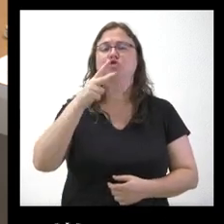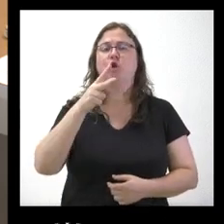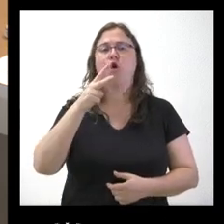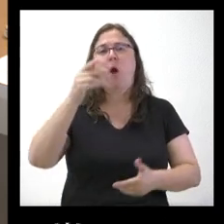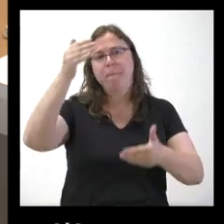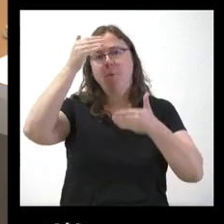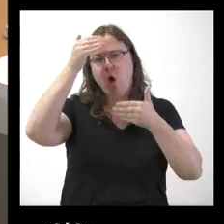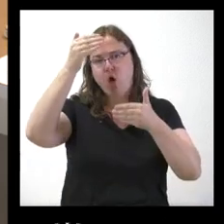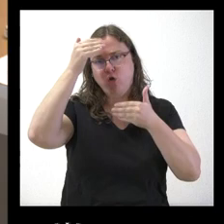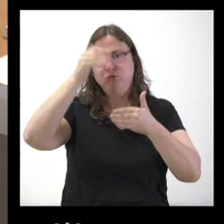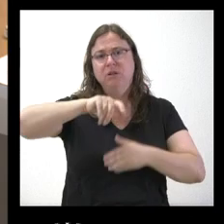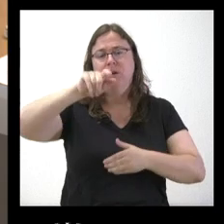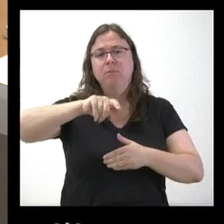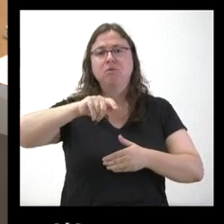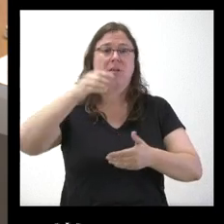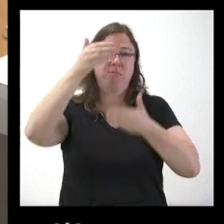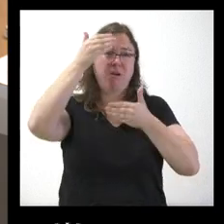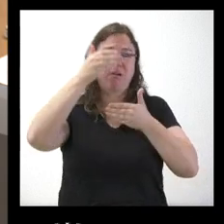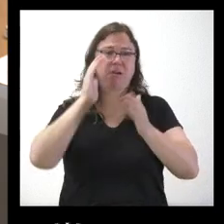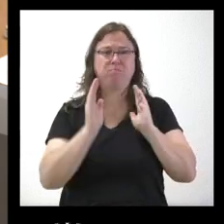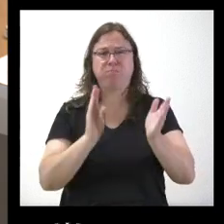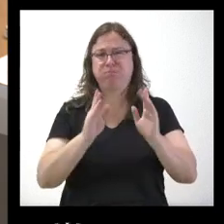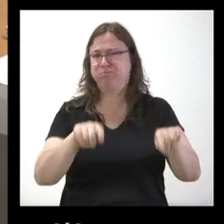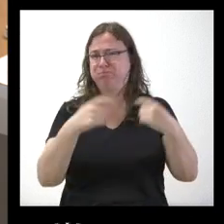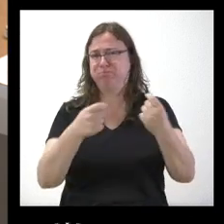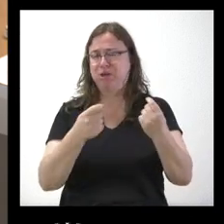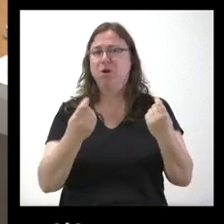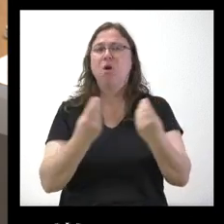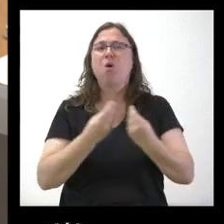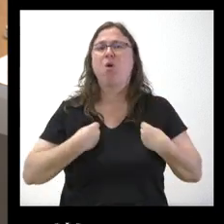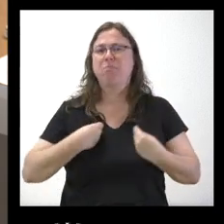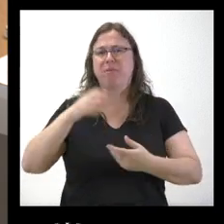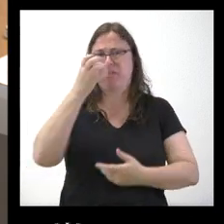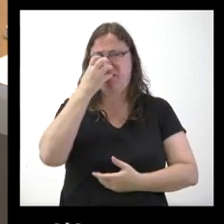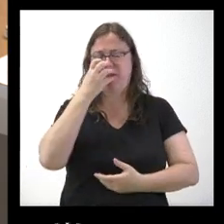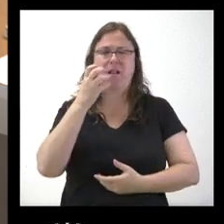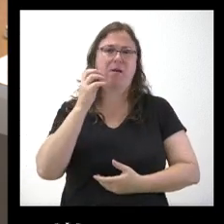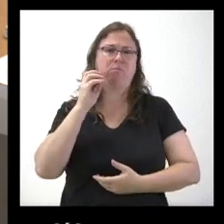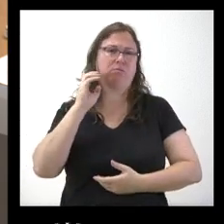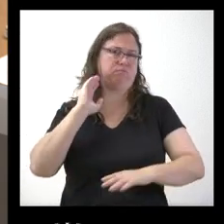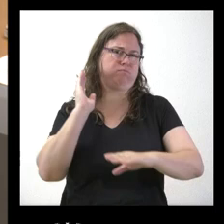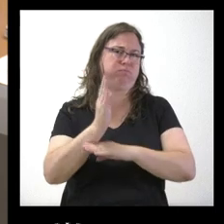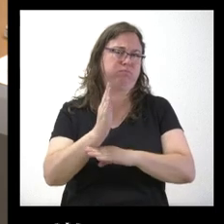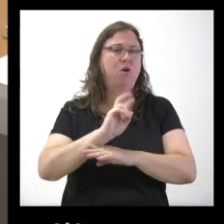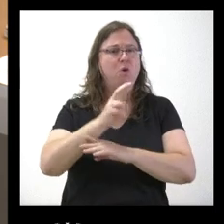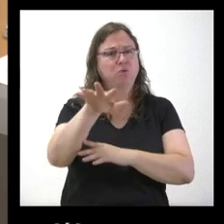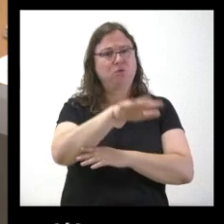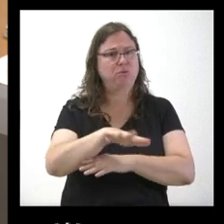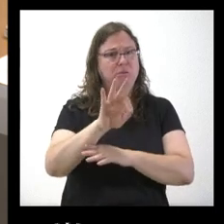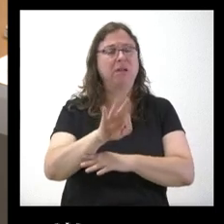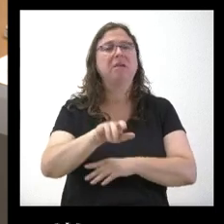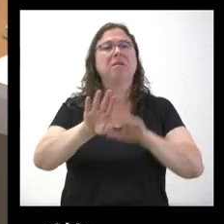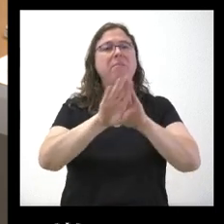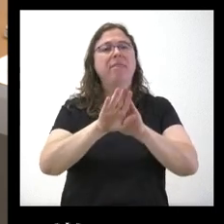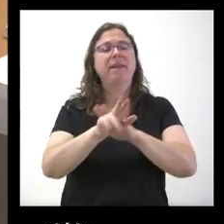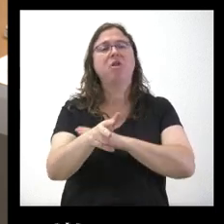la creciente población marroquí está deteriorando la convivencia Medina del campo como os tantos sitios los vecinos tienen derecho a vivir sin miedo